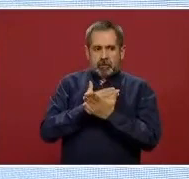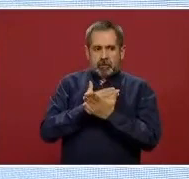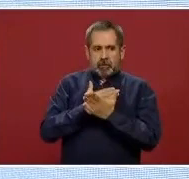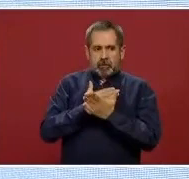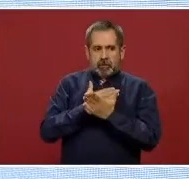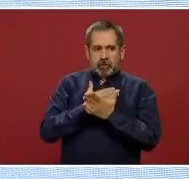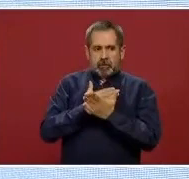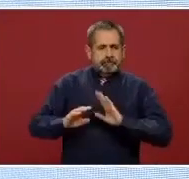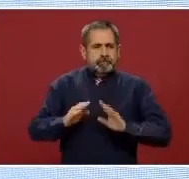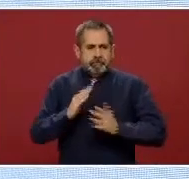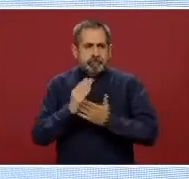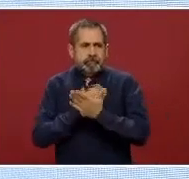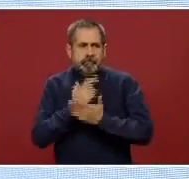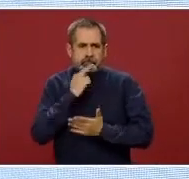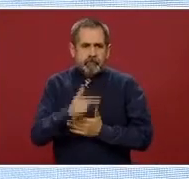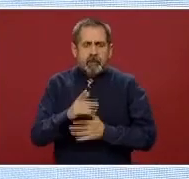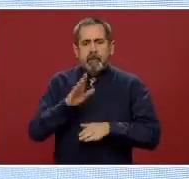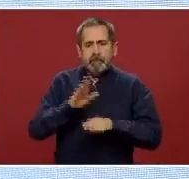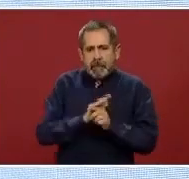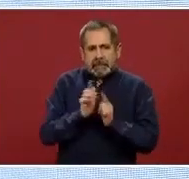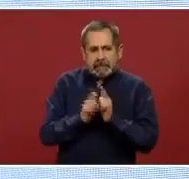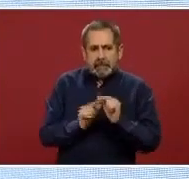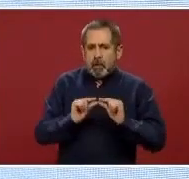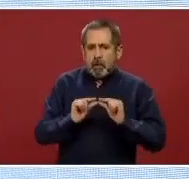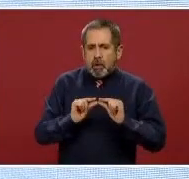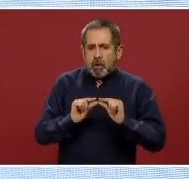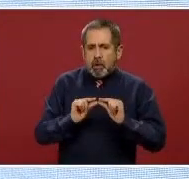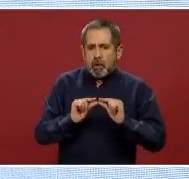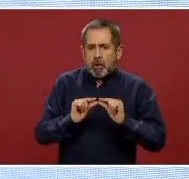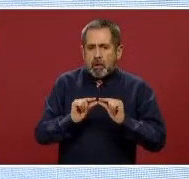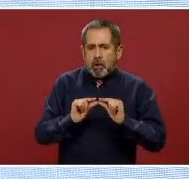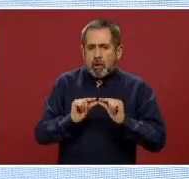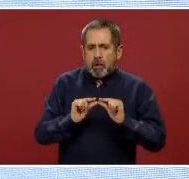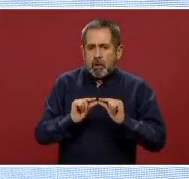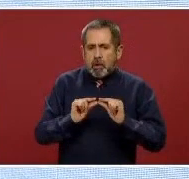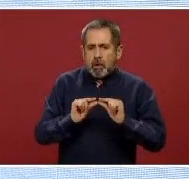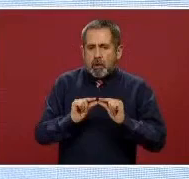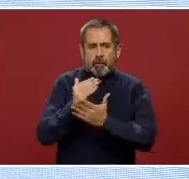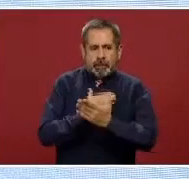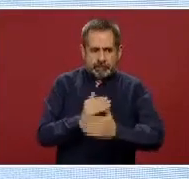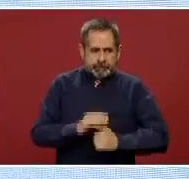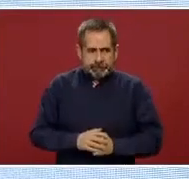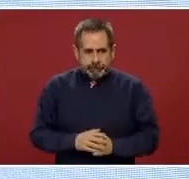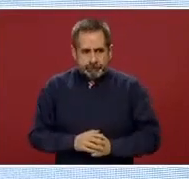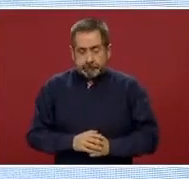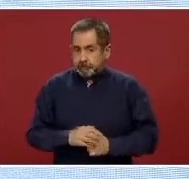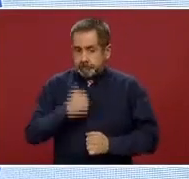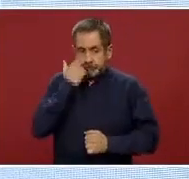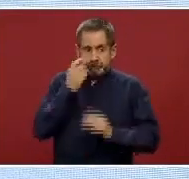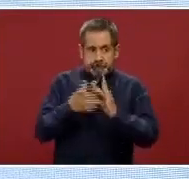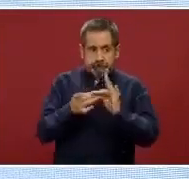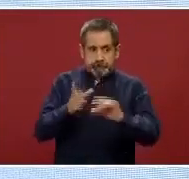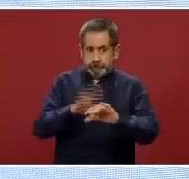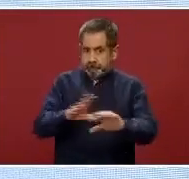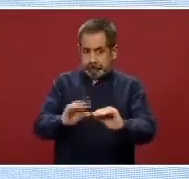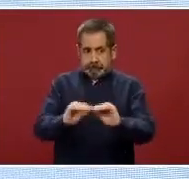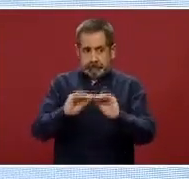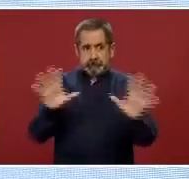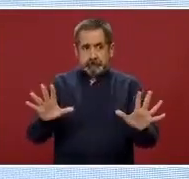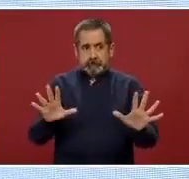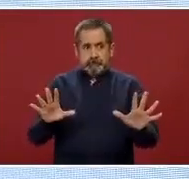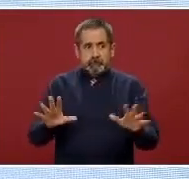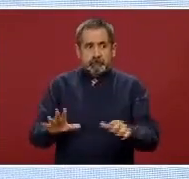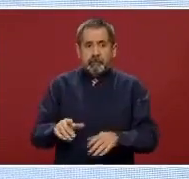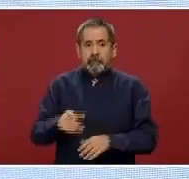existiendo, sea más lenta. Y quiero dejar, como lo he hecho cada noche, sumamente claro que la epidemia no